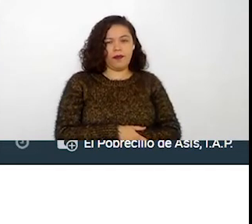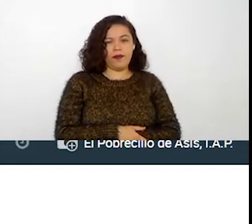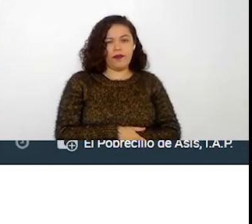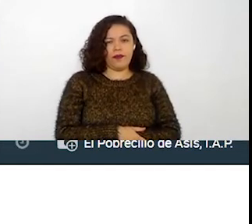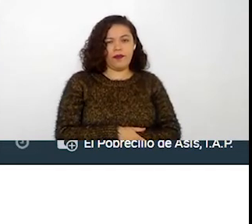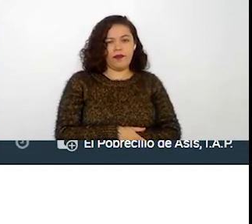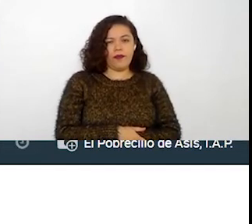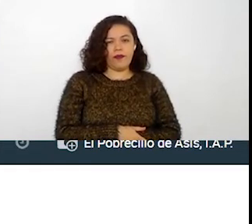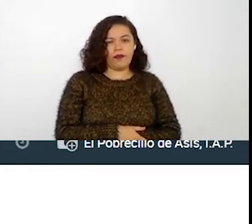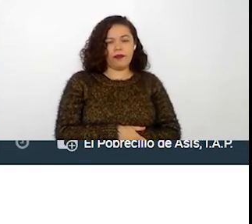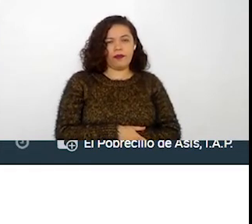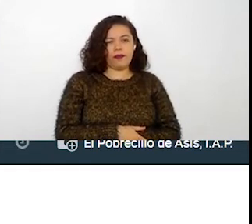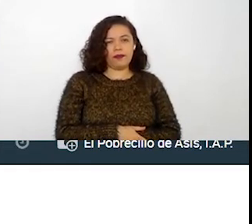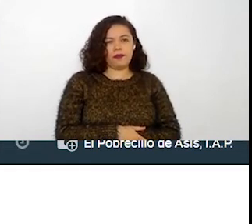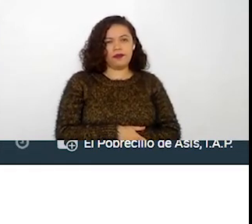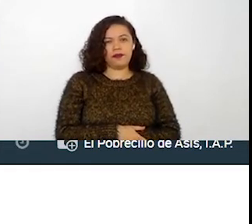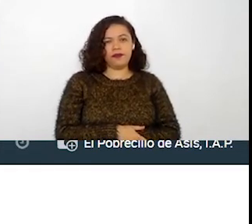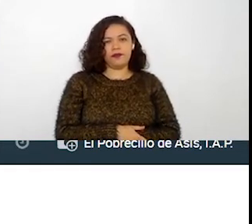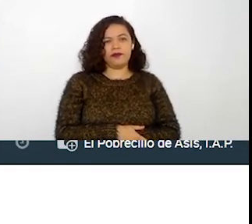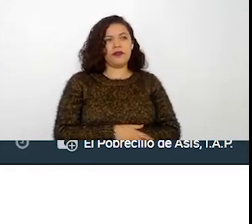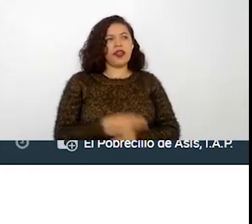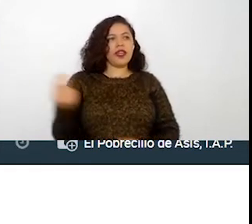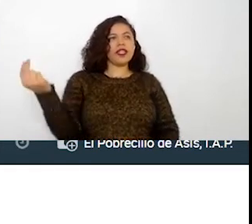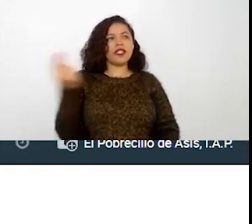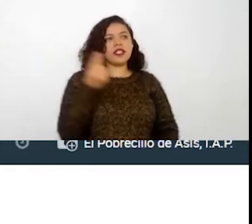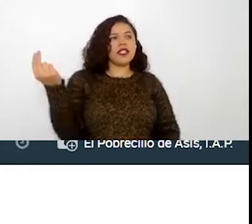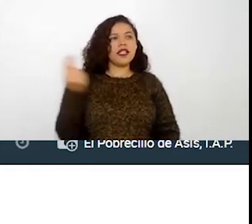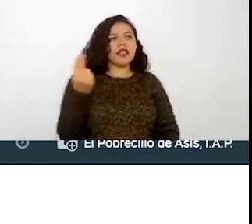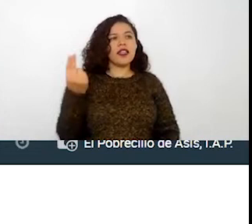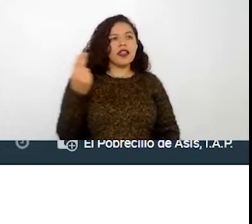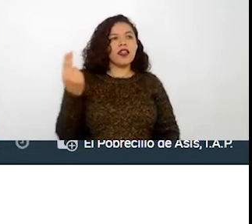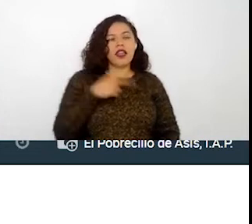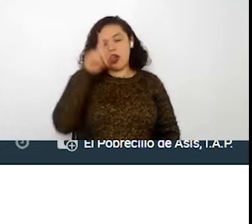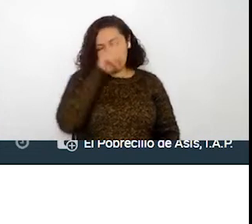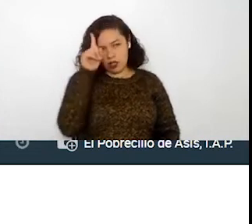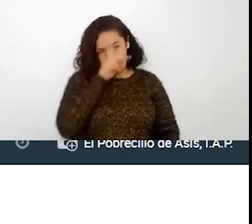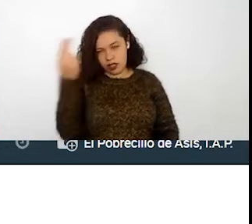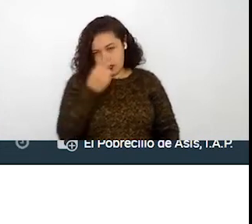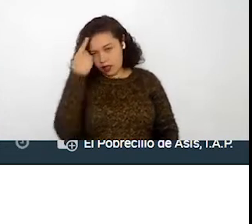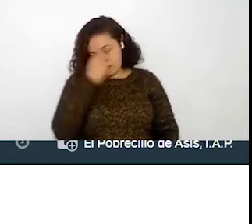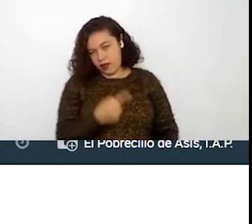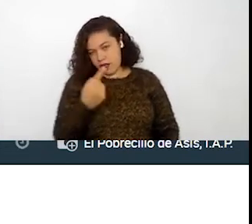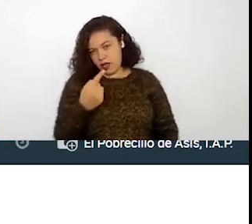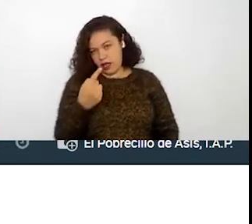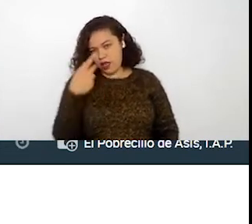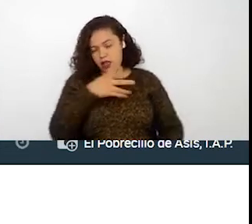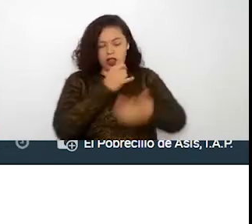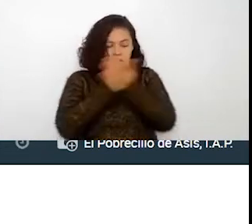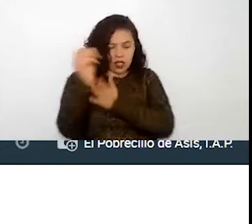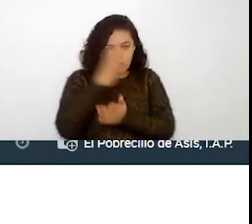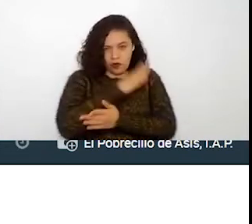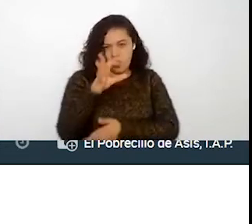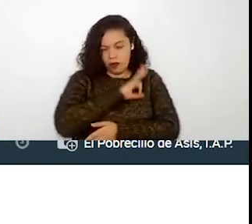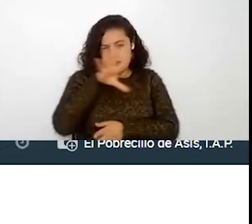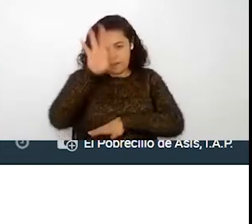que digamos que necesita un título un tipo de orientación que les permite tomar buenas decisiones